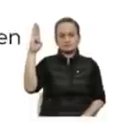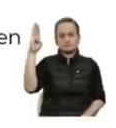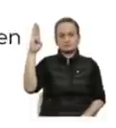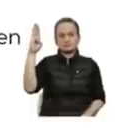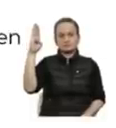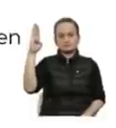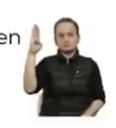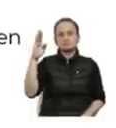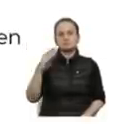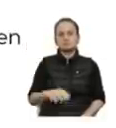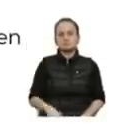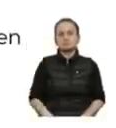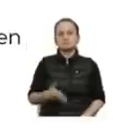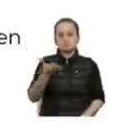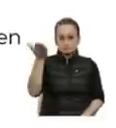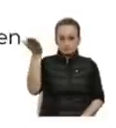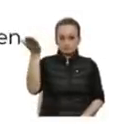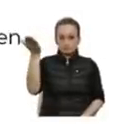que ahora